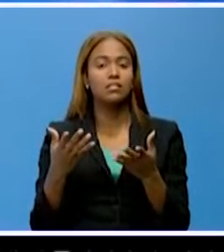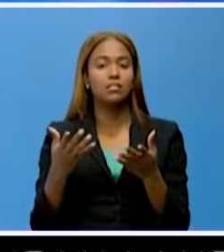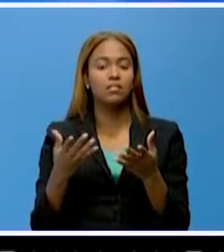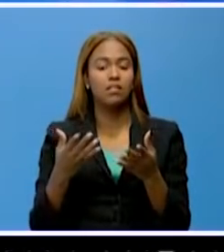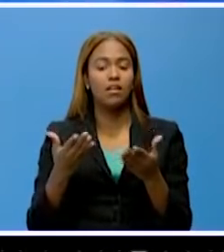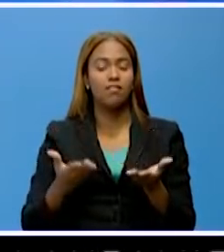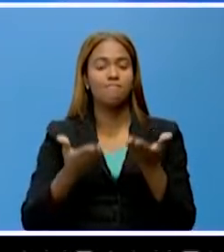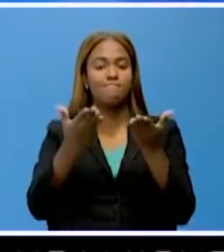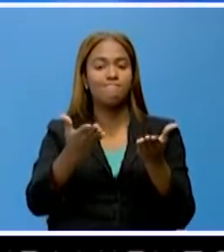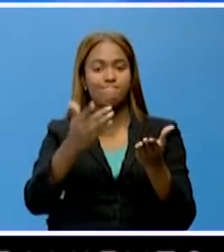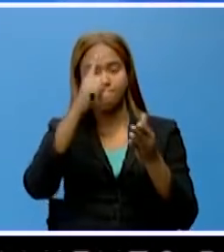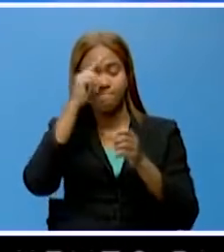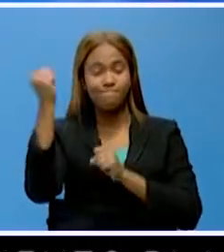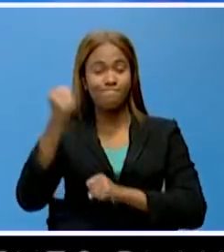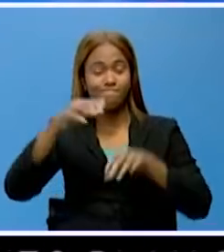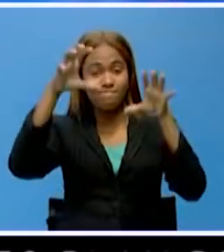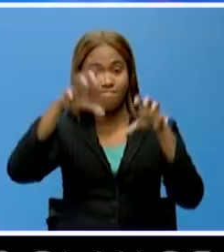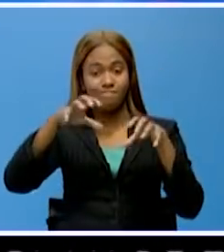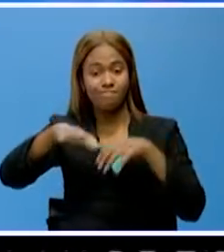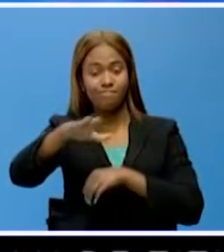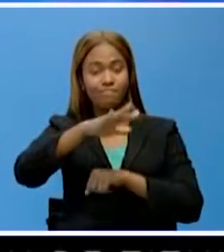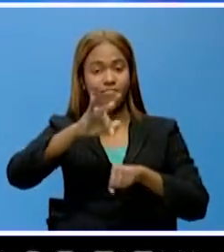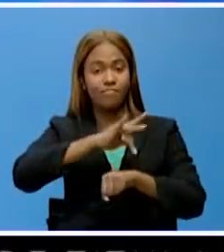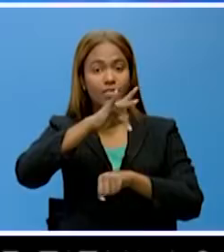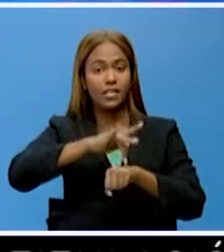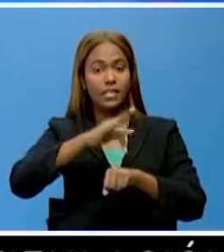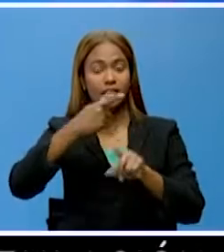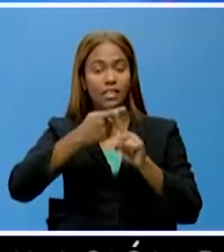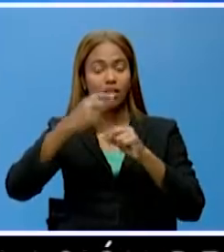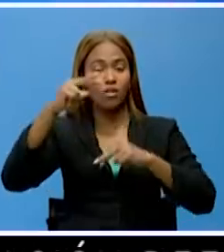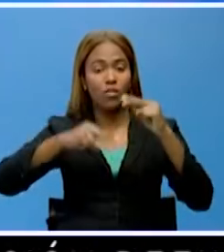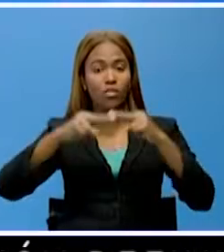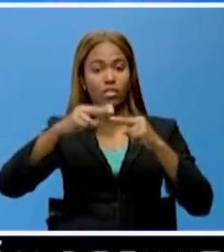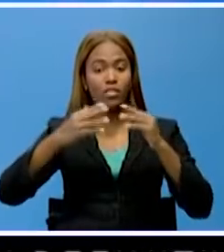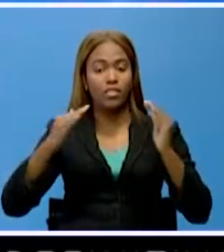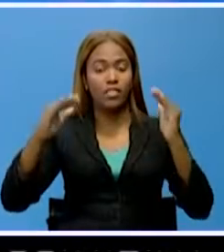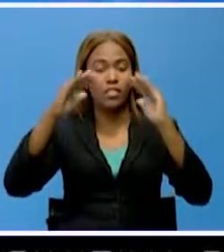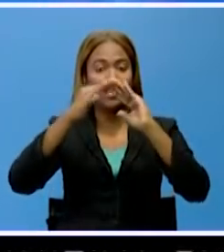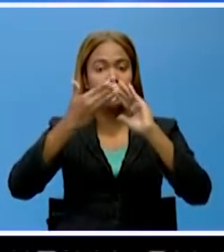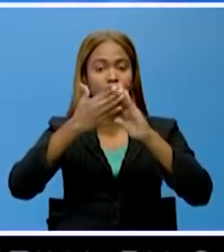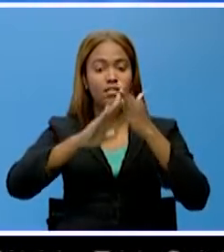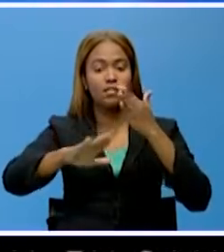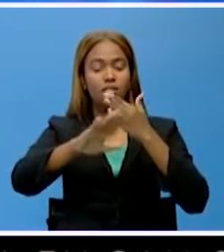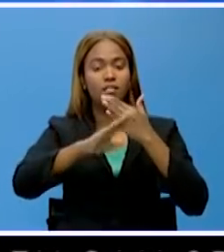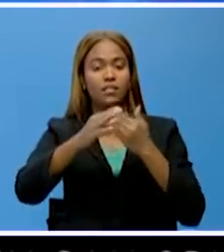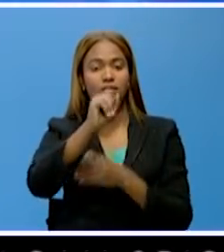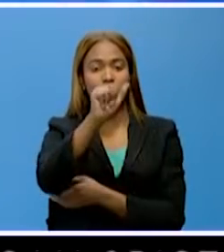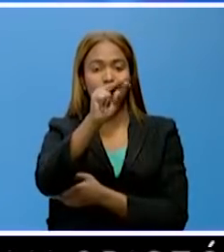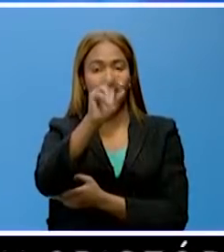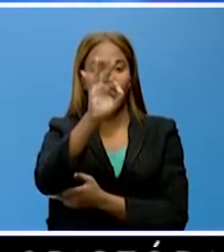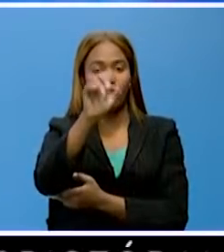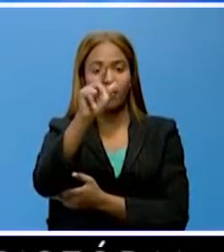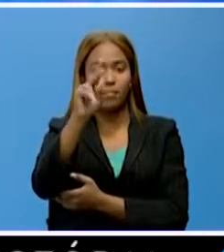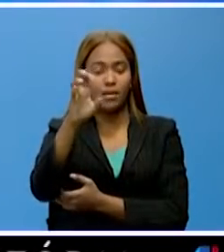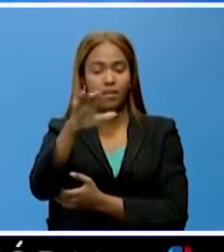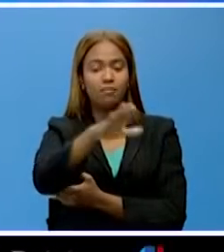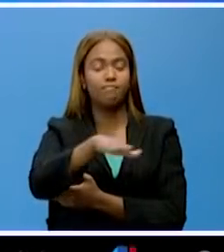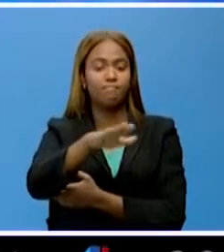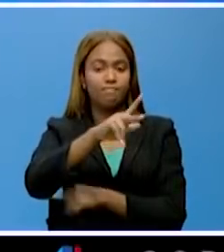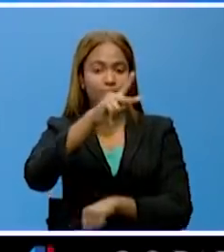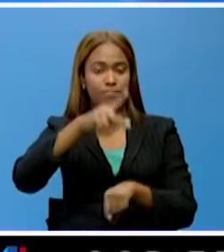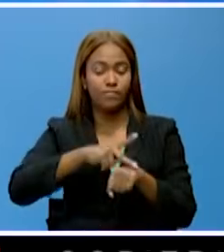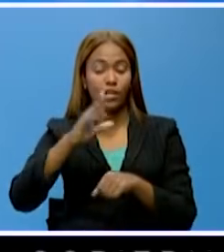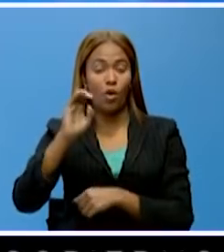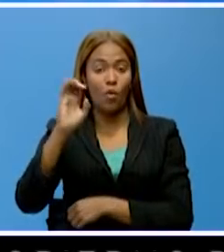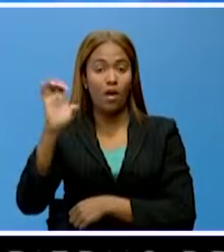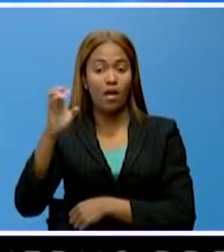los sedimentos expuestos por las fuertes lluvias en el centro de una de la construcción del ayuntamiento del municipio San Felipe, en dicha demarcación. El